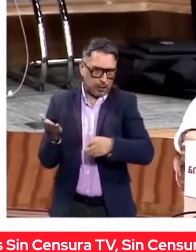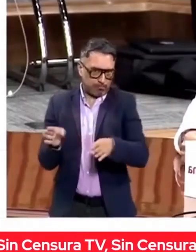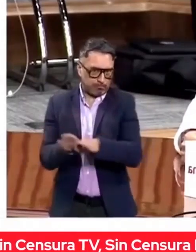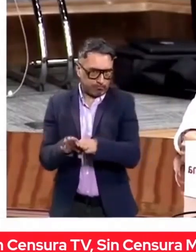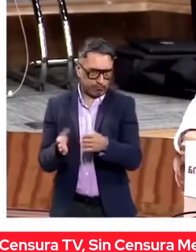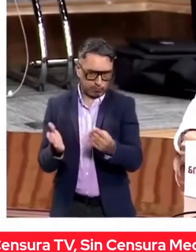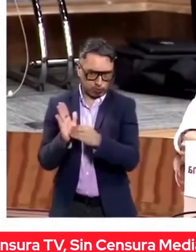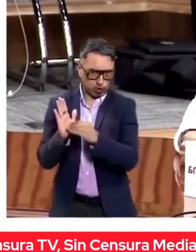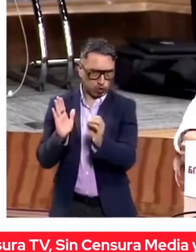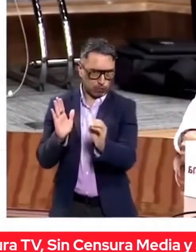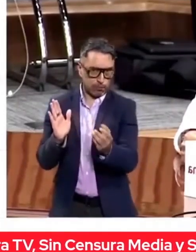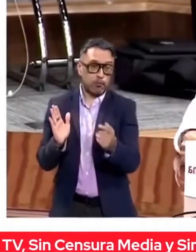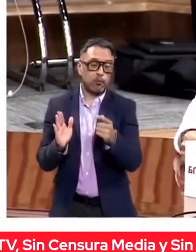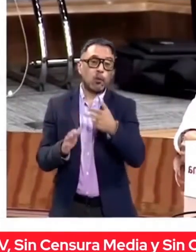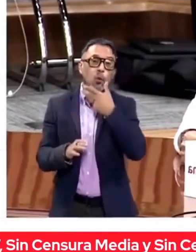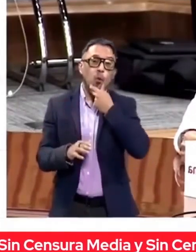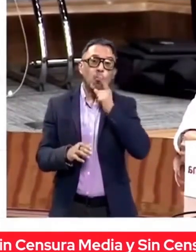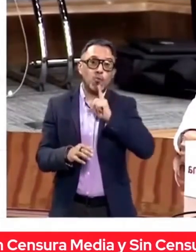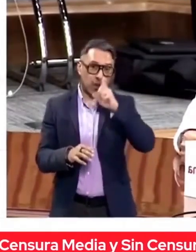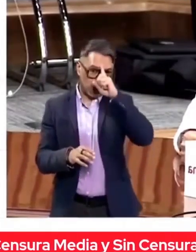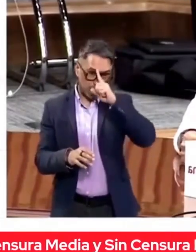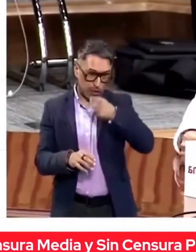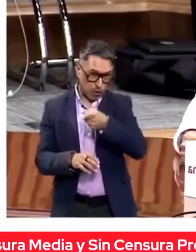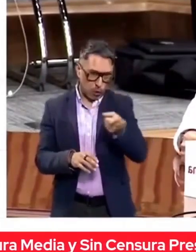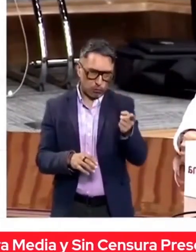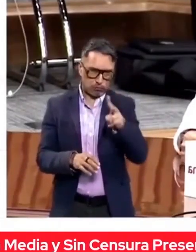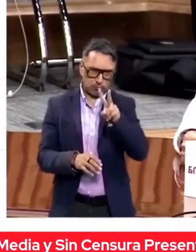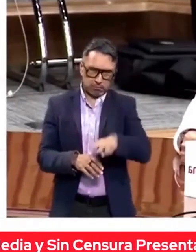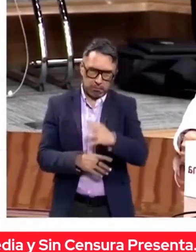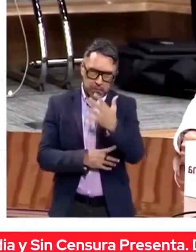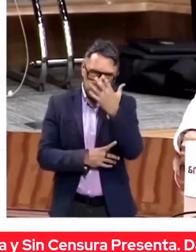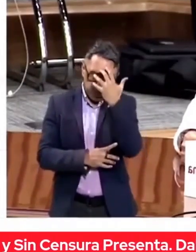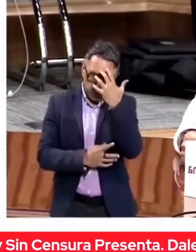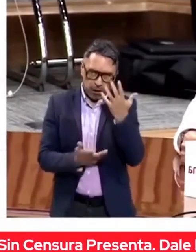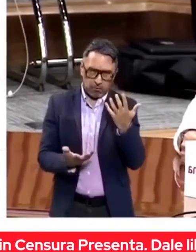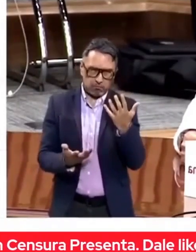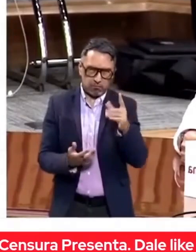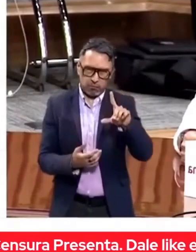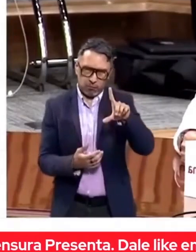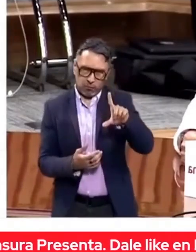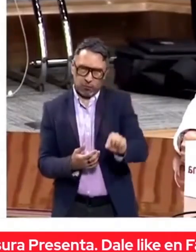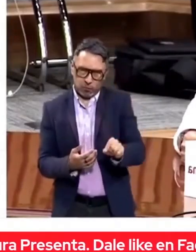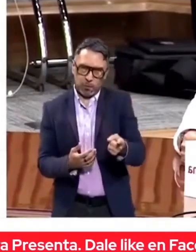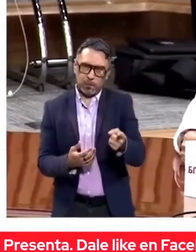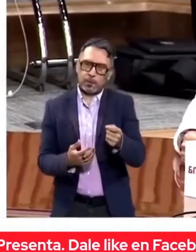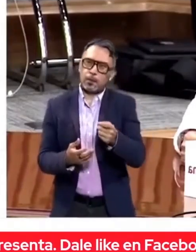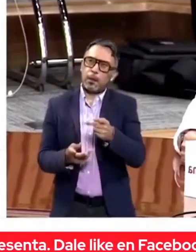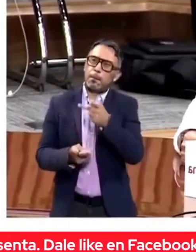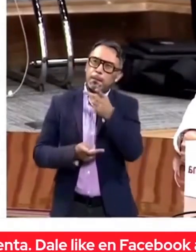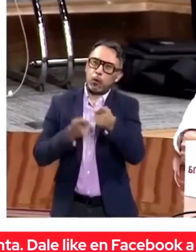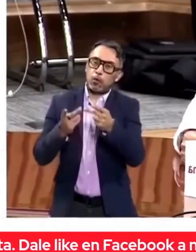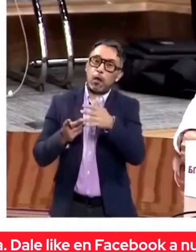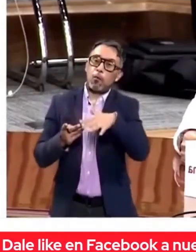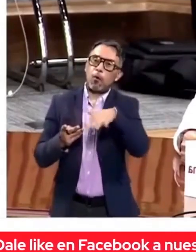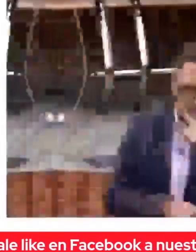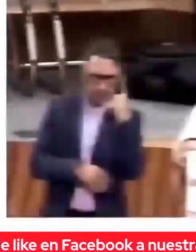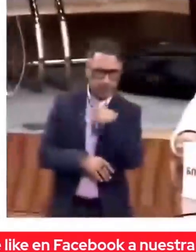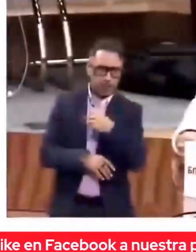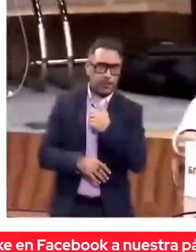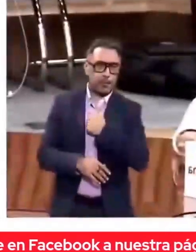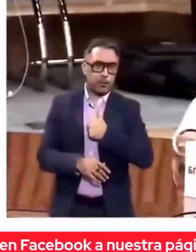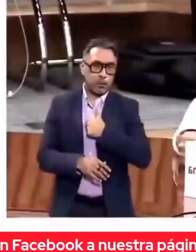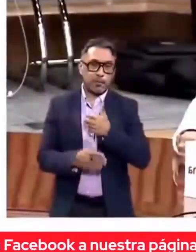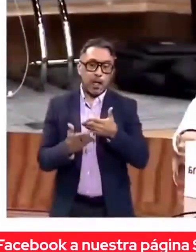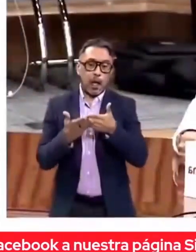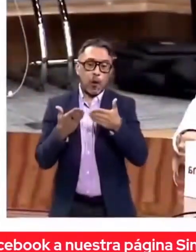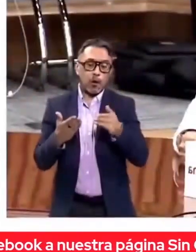avalaron de manera penosa y deshonrosa una votación para cancelar la naciente democracia participativa deja